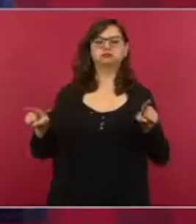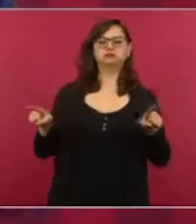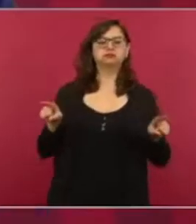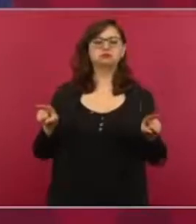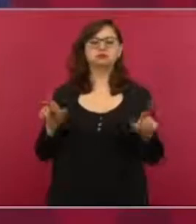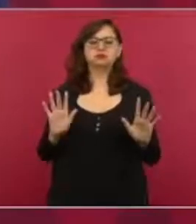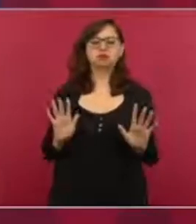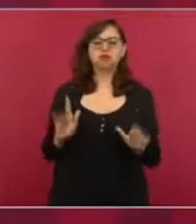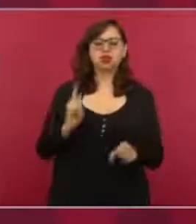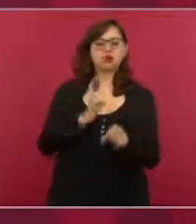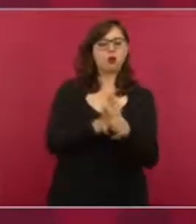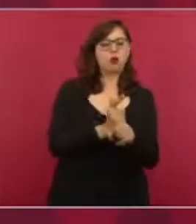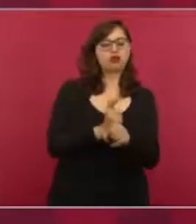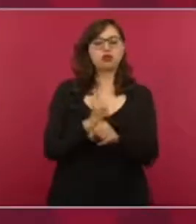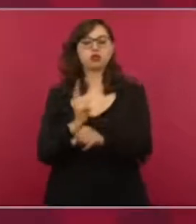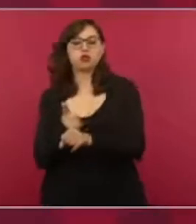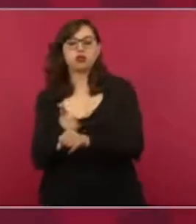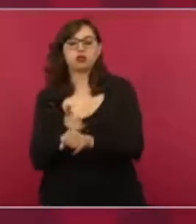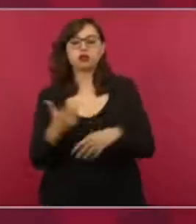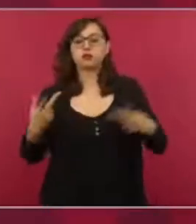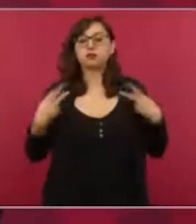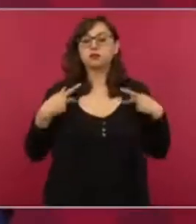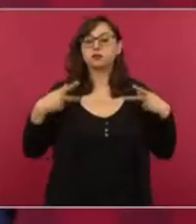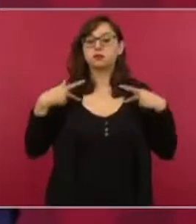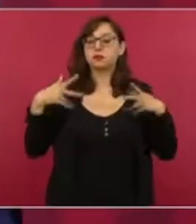y no pensemos que el ciudadano es menor de edad,